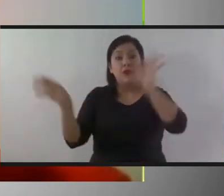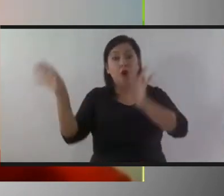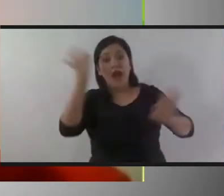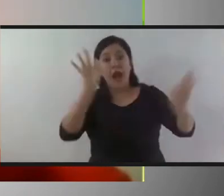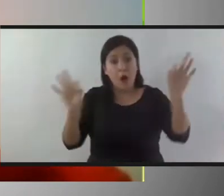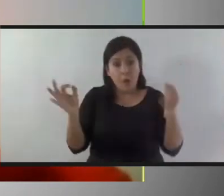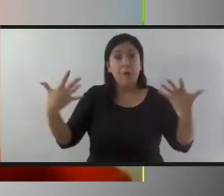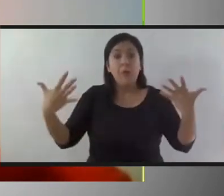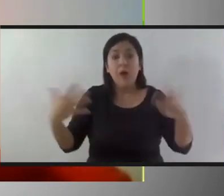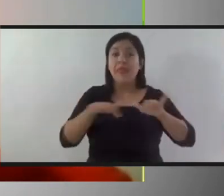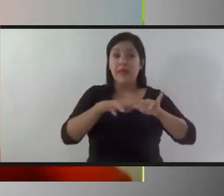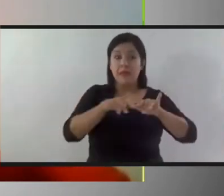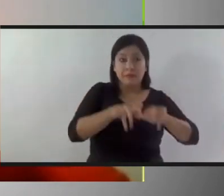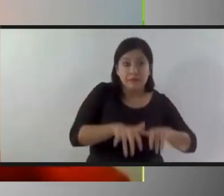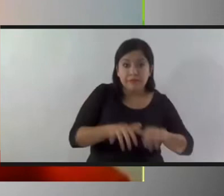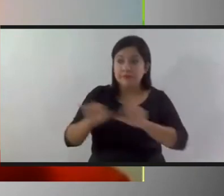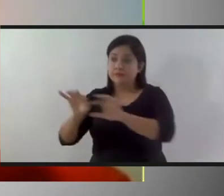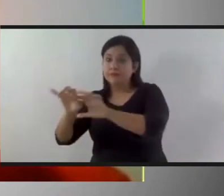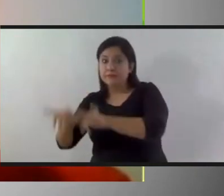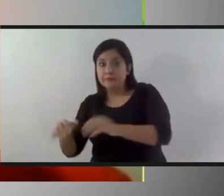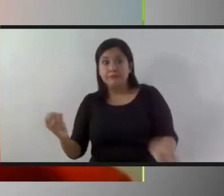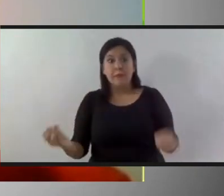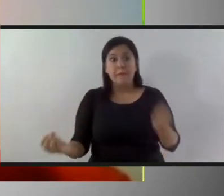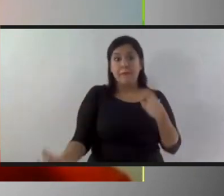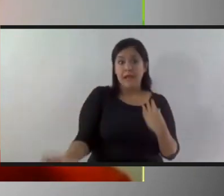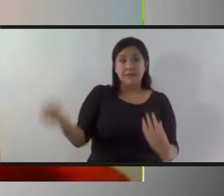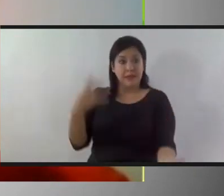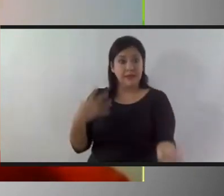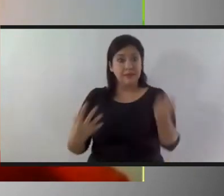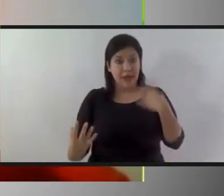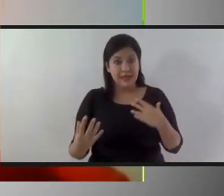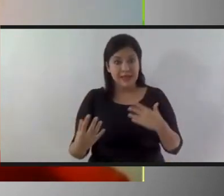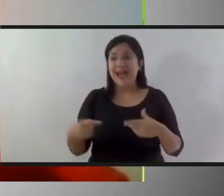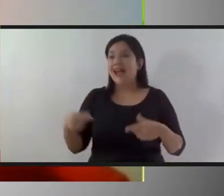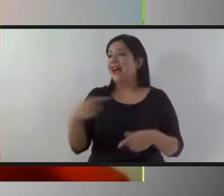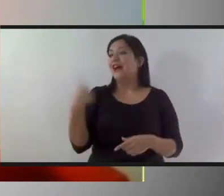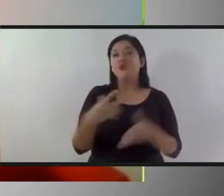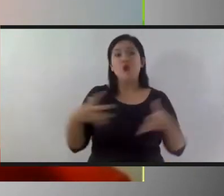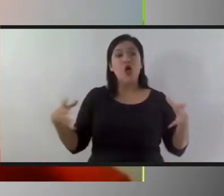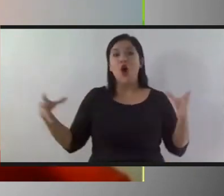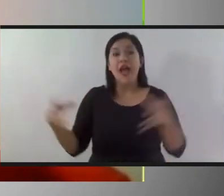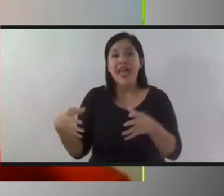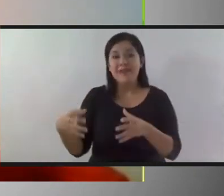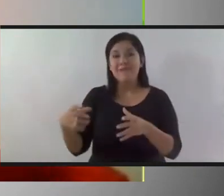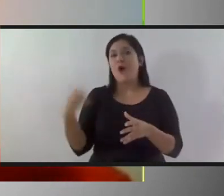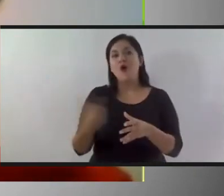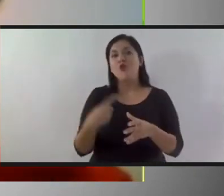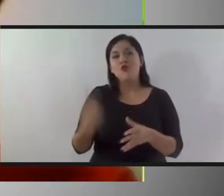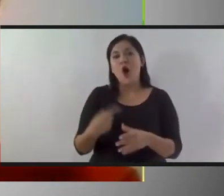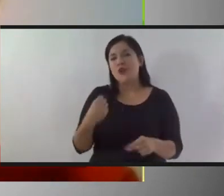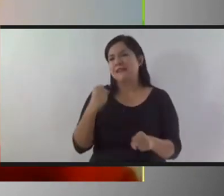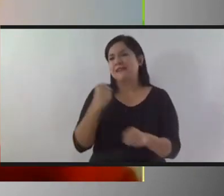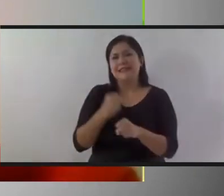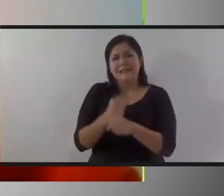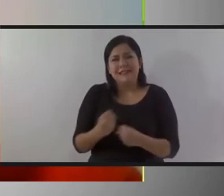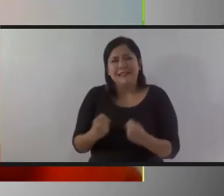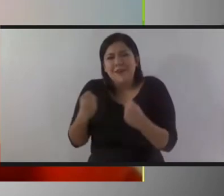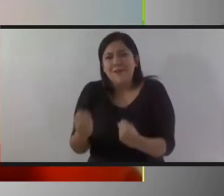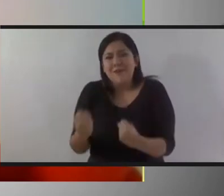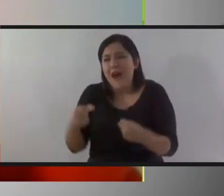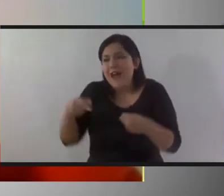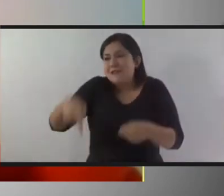por escrito. Como verán, todo el equipo del programa está poniendo lo mejor de sí en este evento